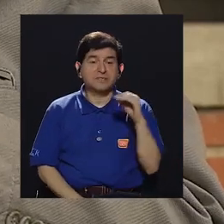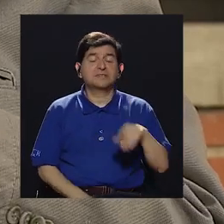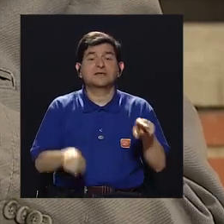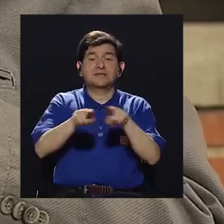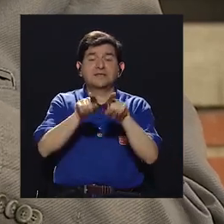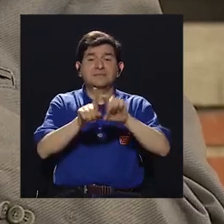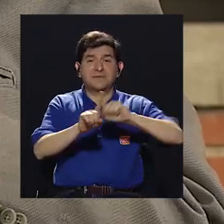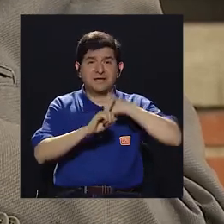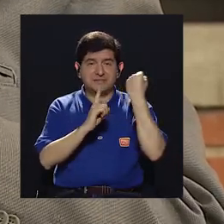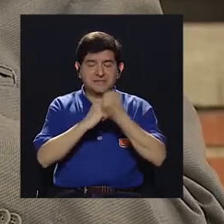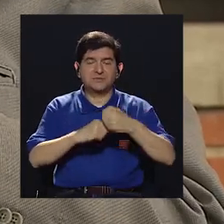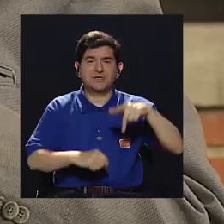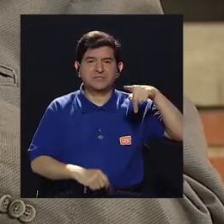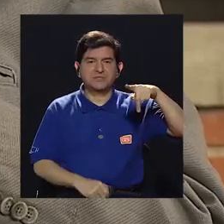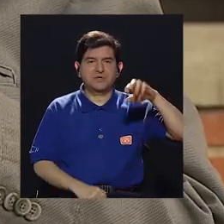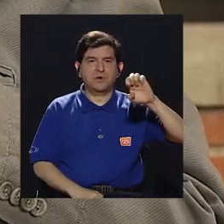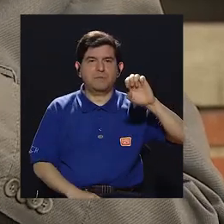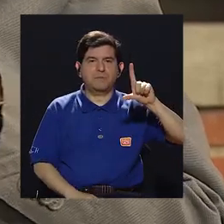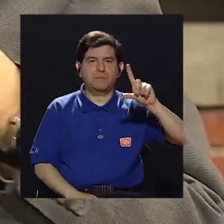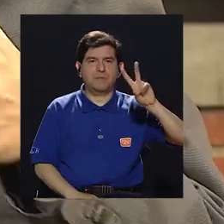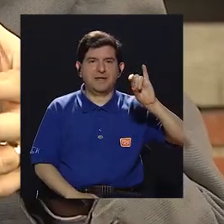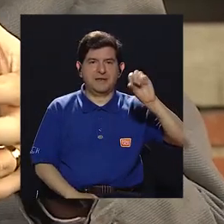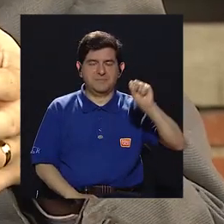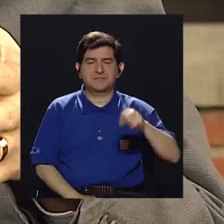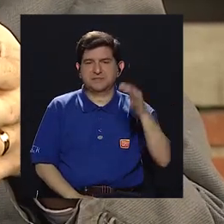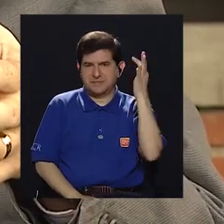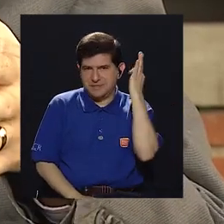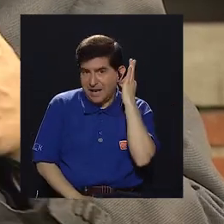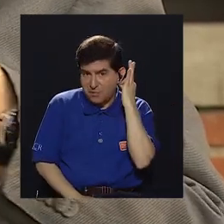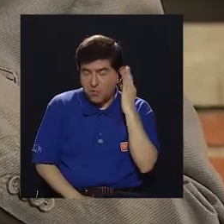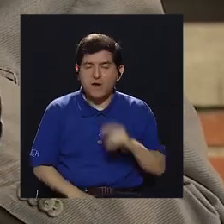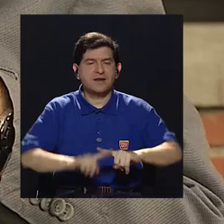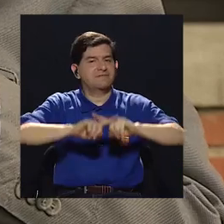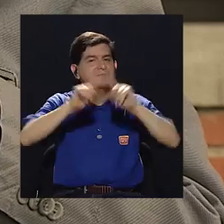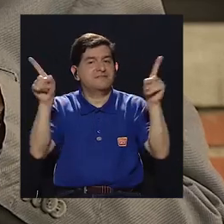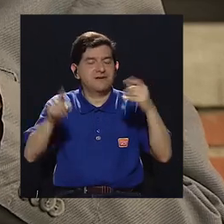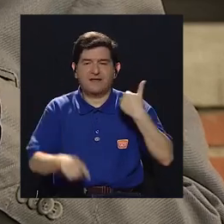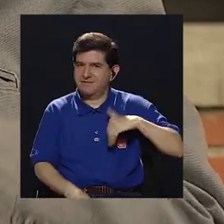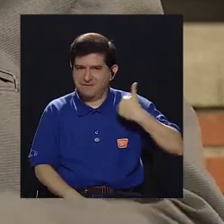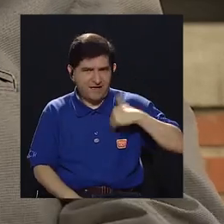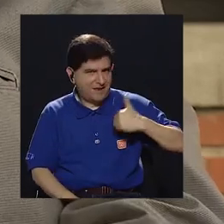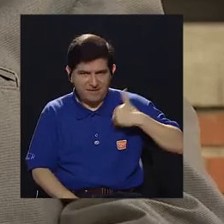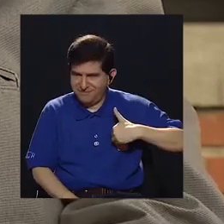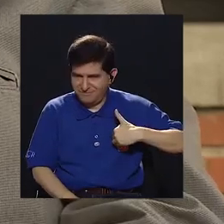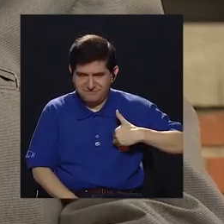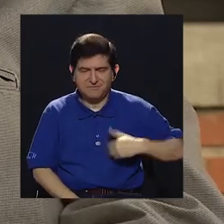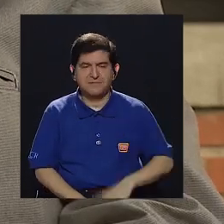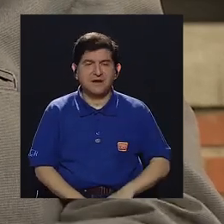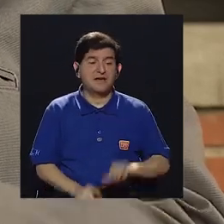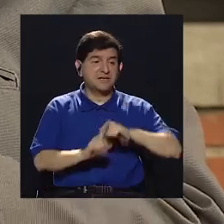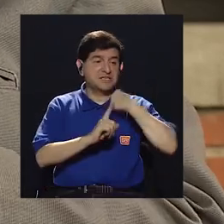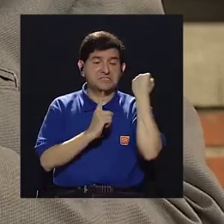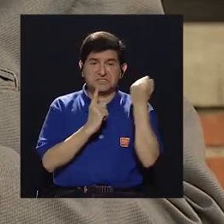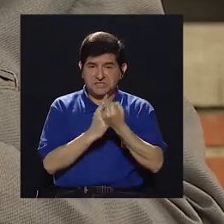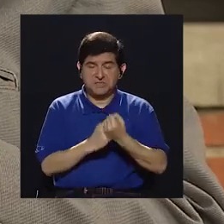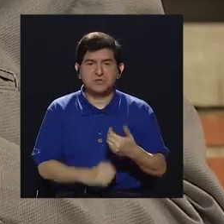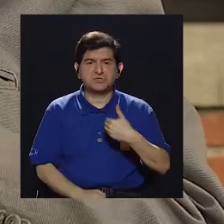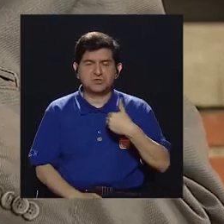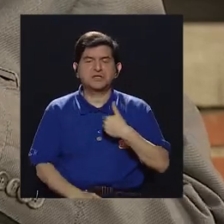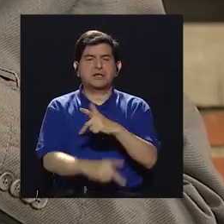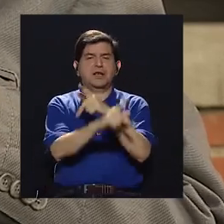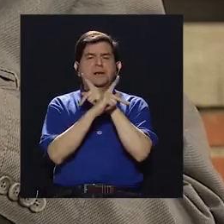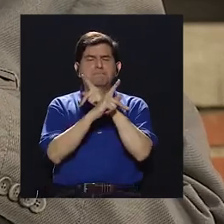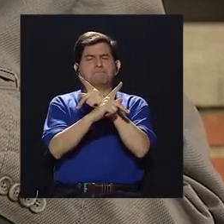posición de la pelvis, ¿verdad? La pelvis de las mujeres es diferente a la de los hombres y eso hace que la pelvis tenga